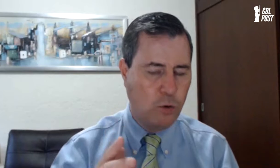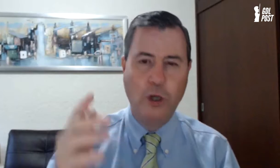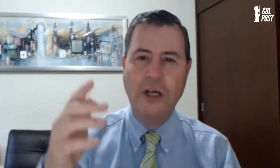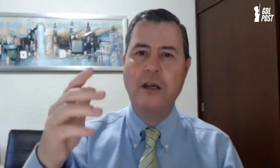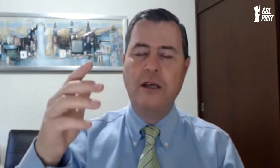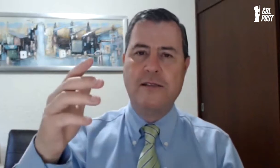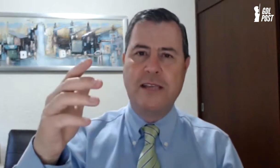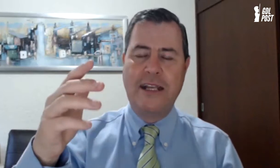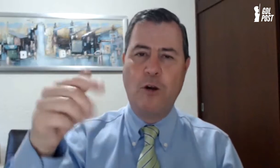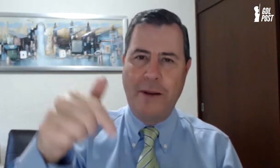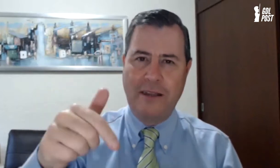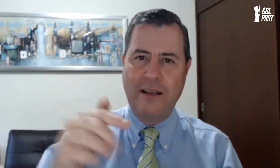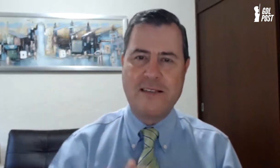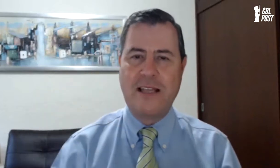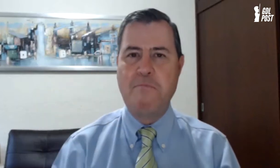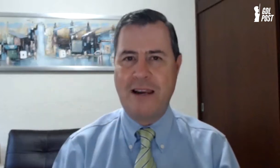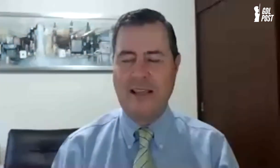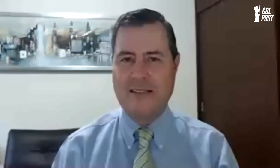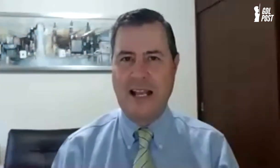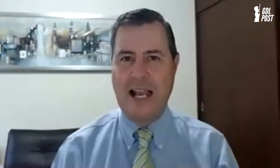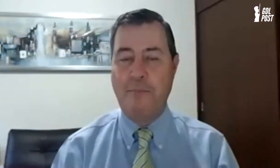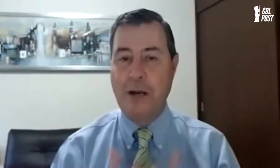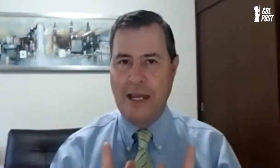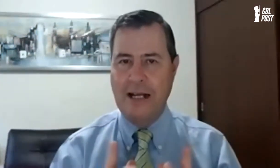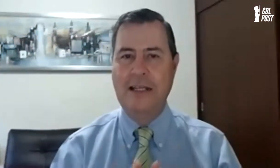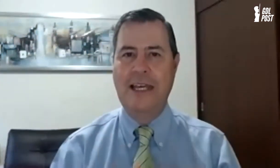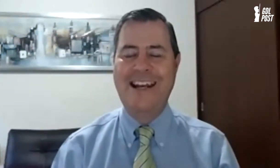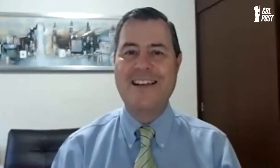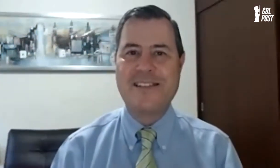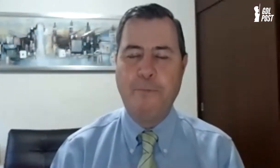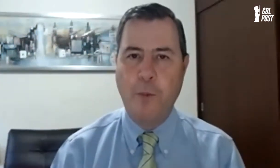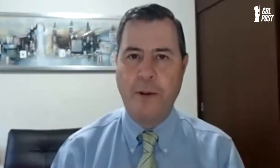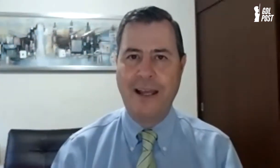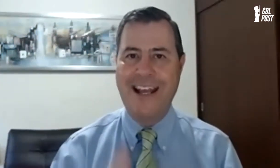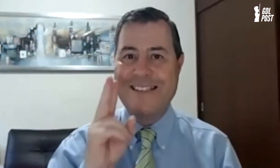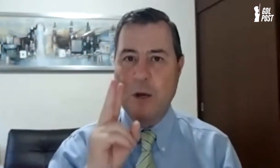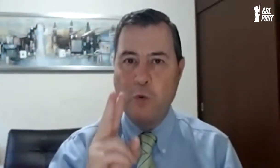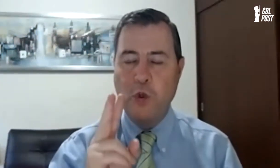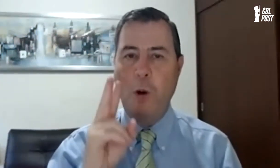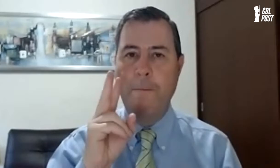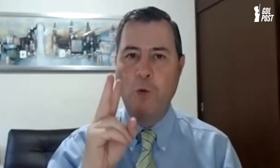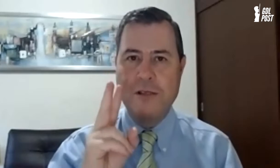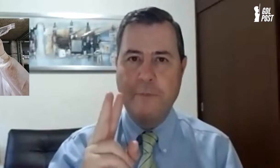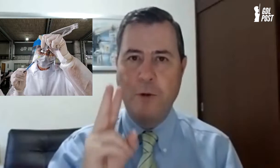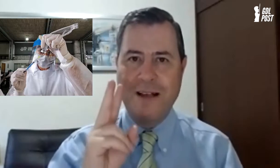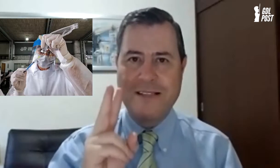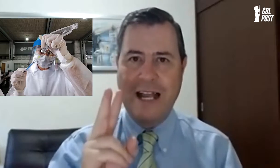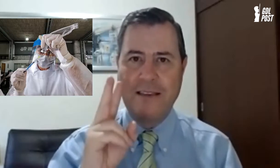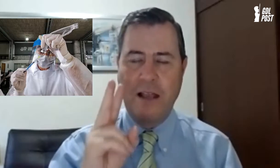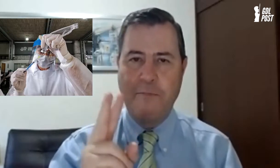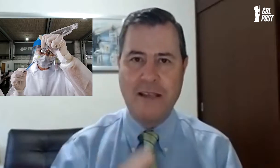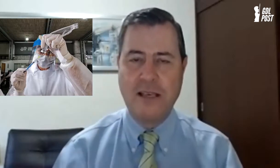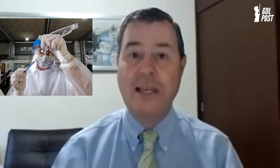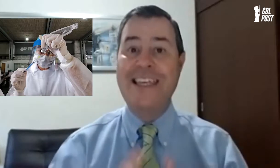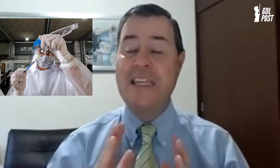Y segundo, se generó a partir de este martes la primera en Zapopan, el segundo municipio más grande